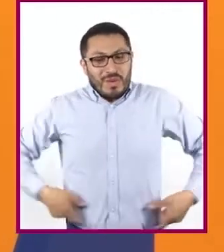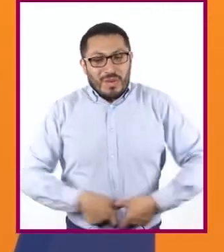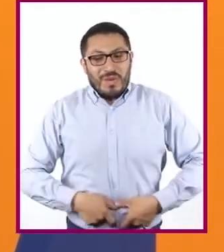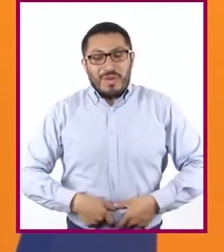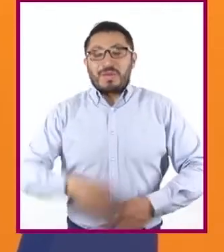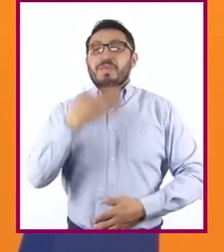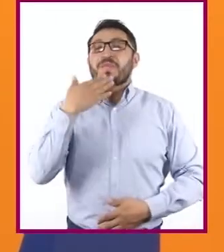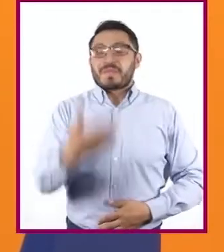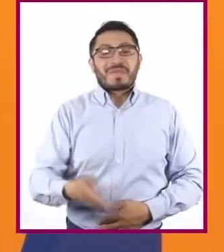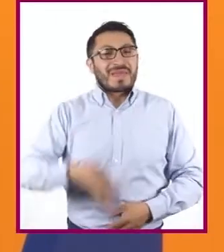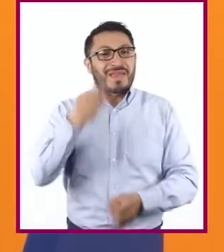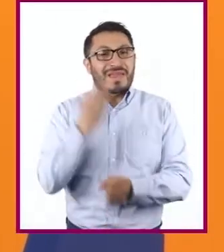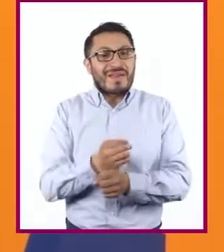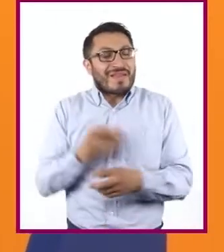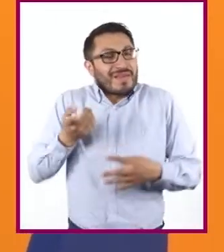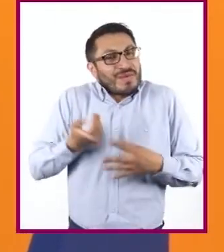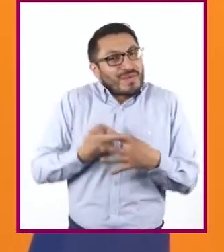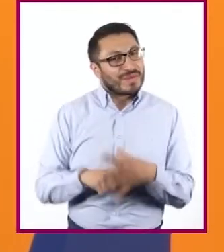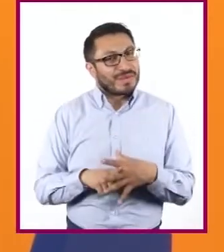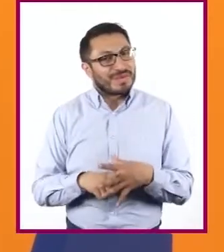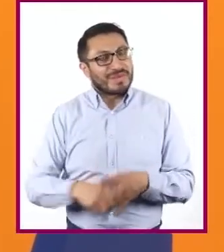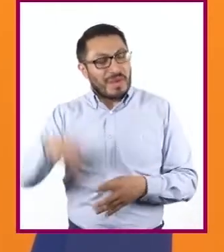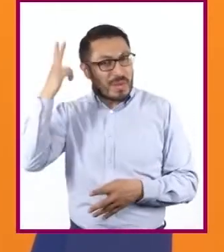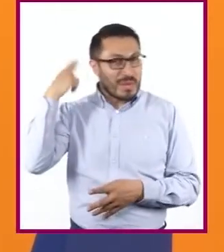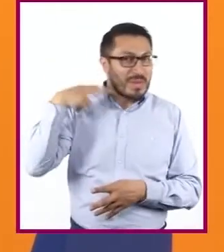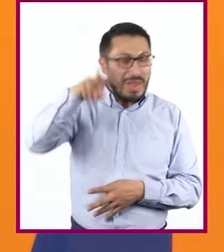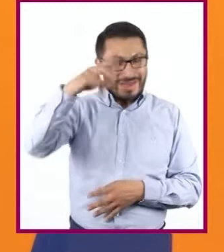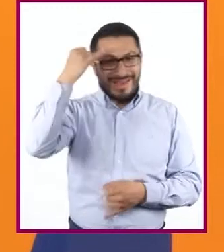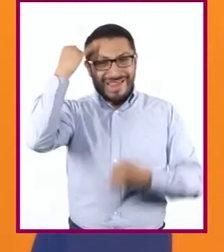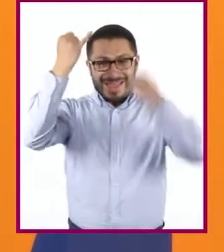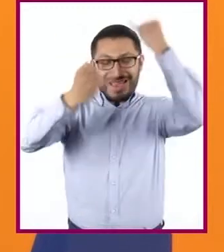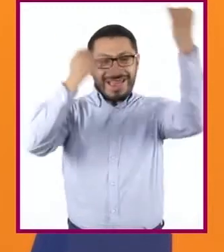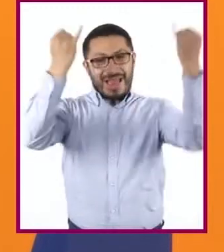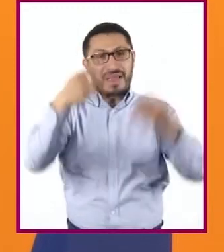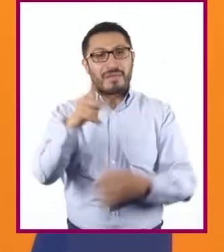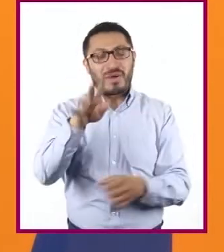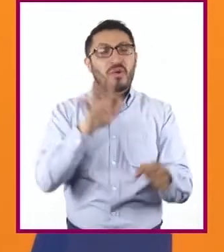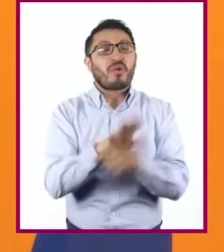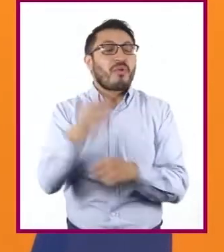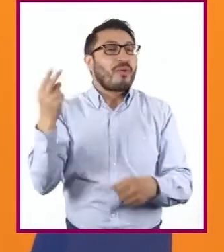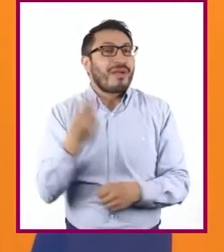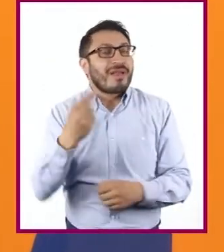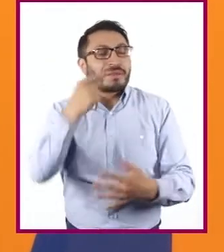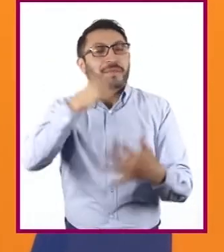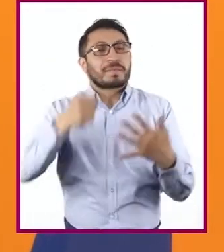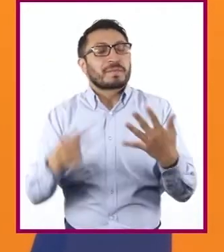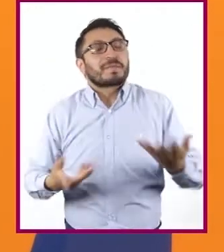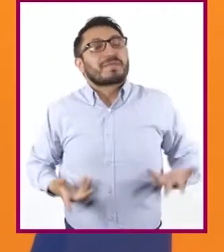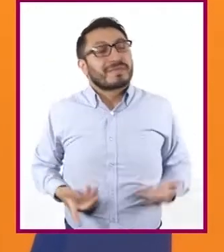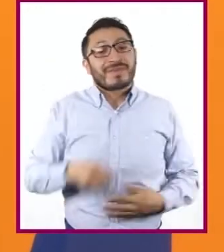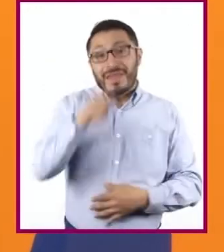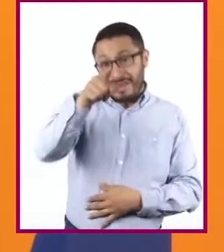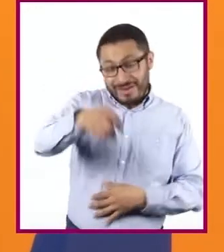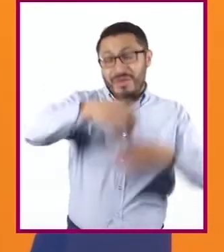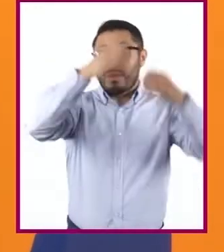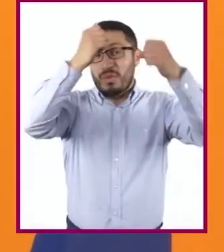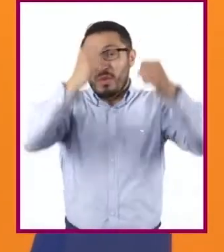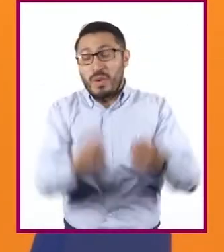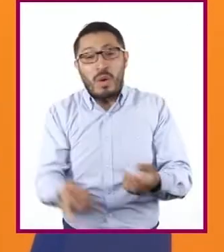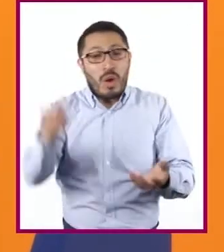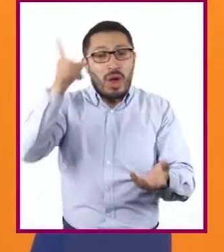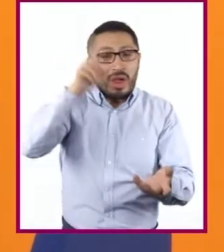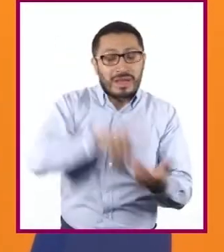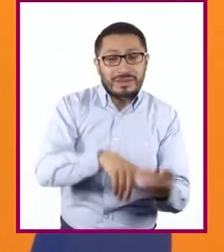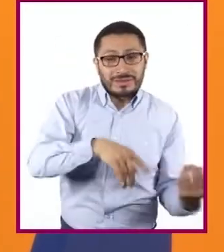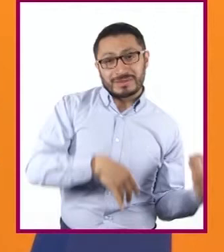que estamos a punto de despegar. ¿Pero qué van a necesitar en este viaje? Asegúrense de llevar en su maleta